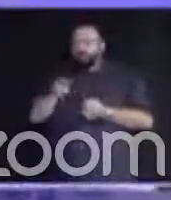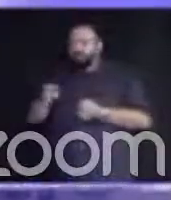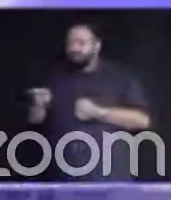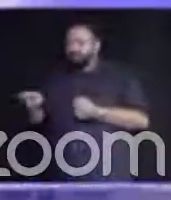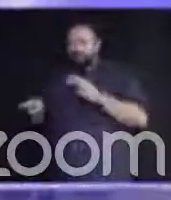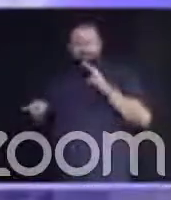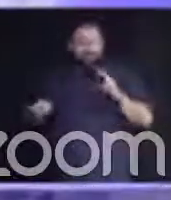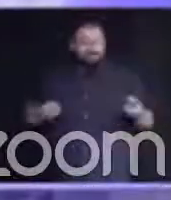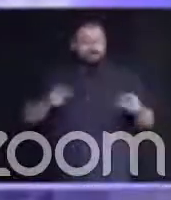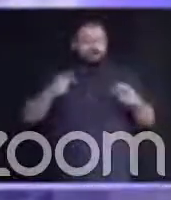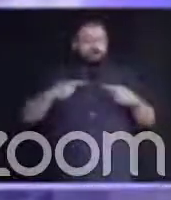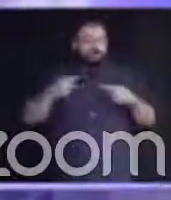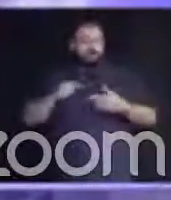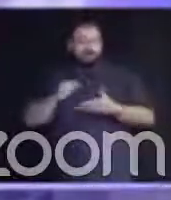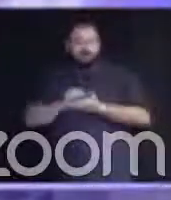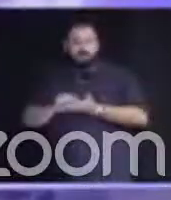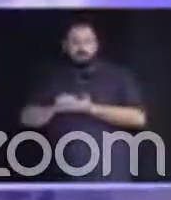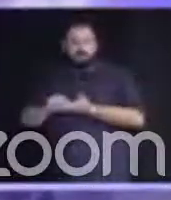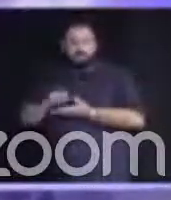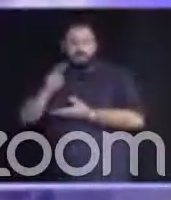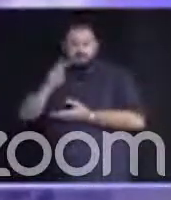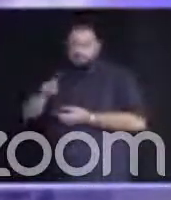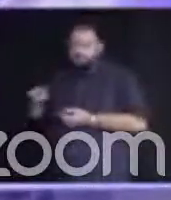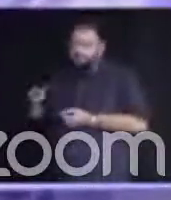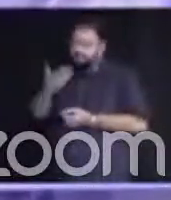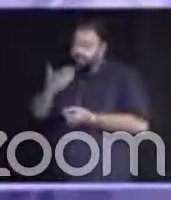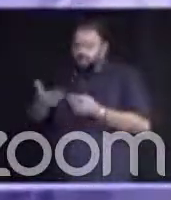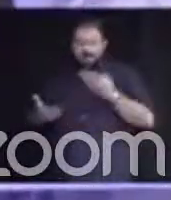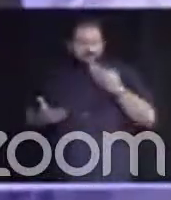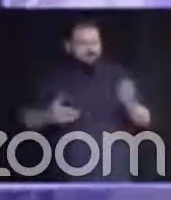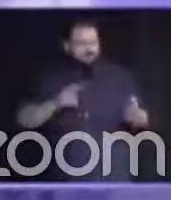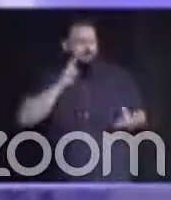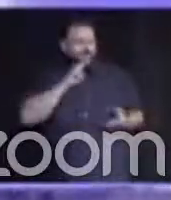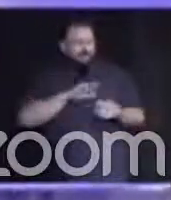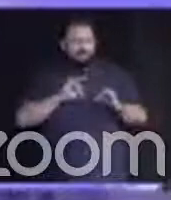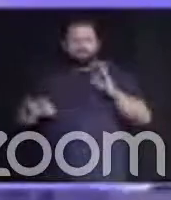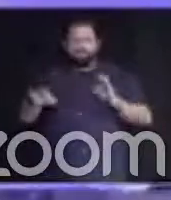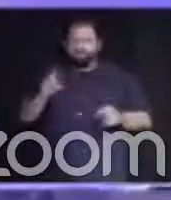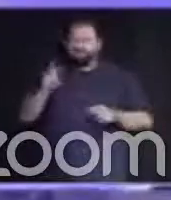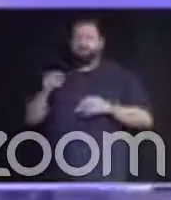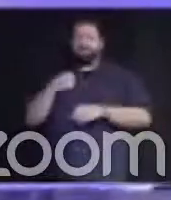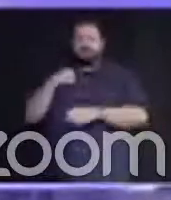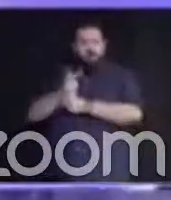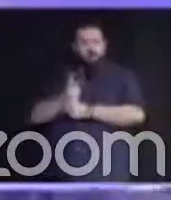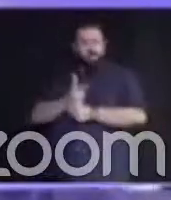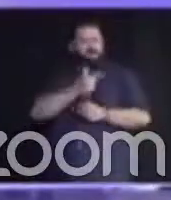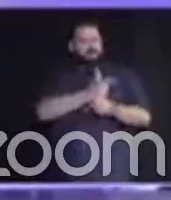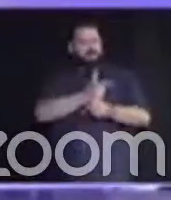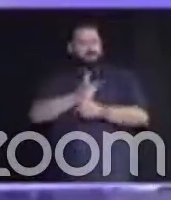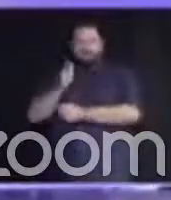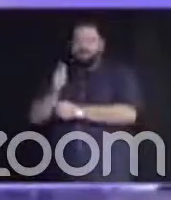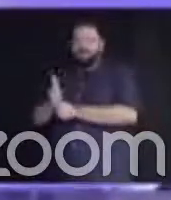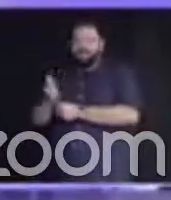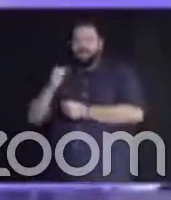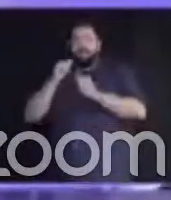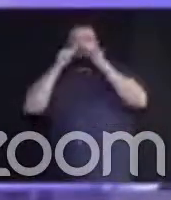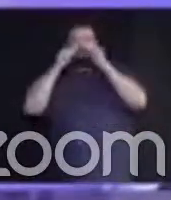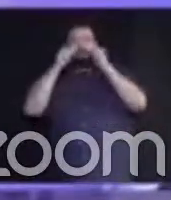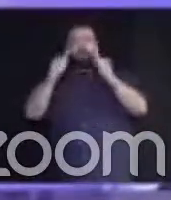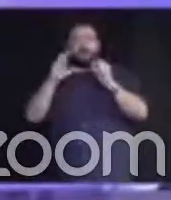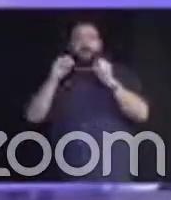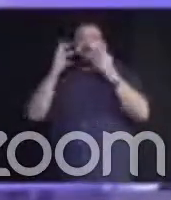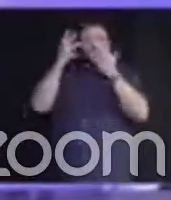libretita y me los cacho, ¿eh? No crean, me doy cuenta si están atentos, están distraídos.